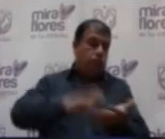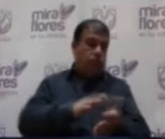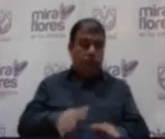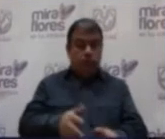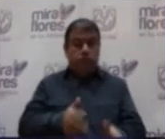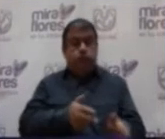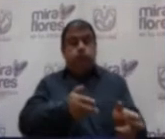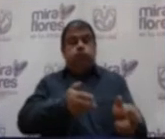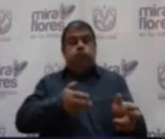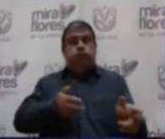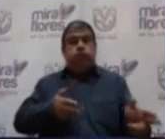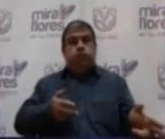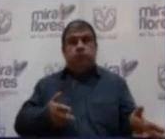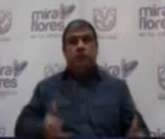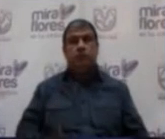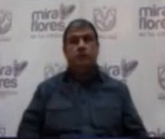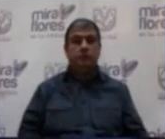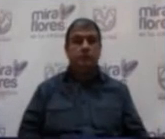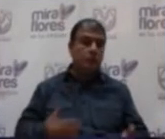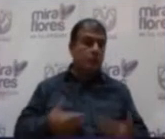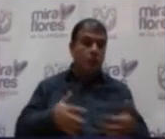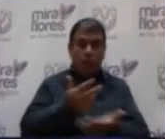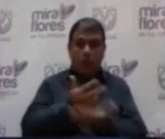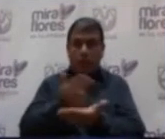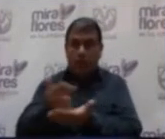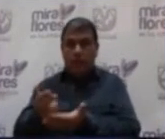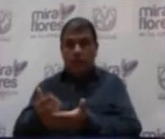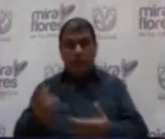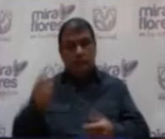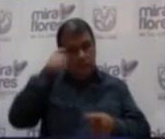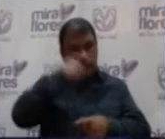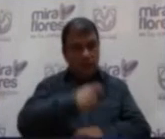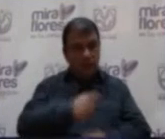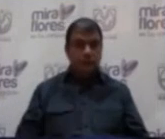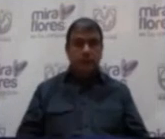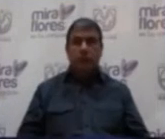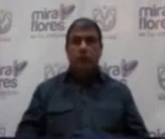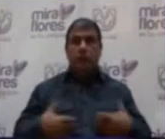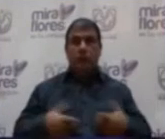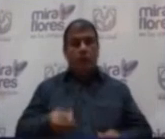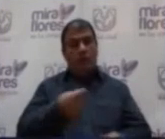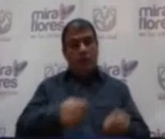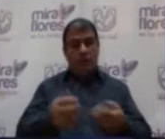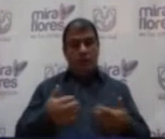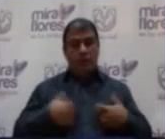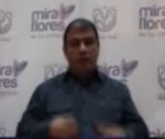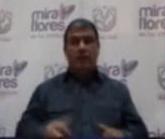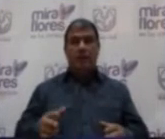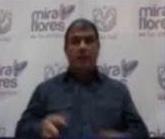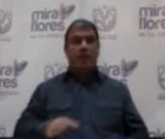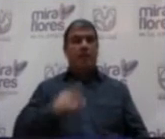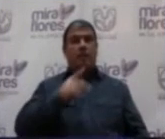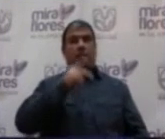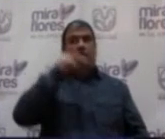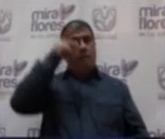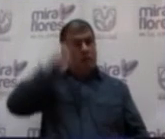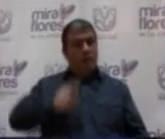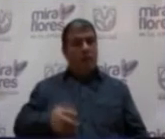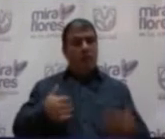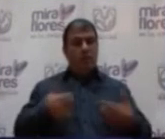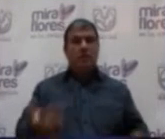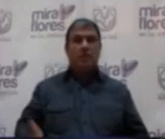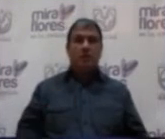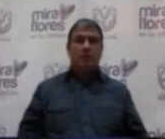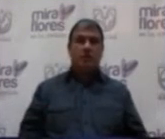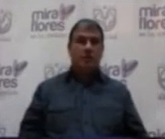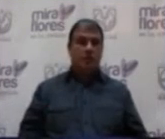tránsito, se complica el estacionamiento porque una tienda tiene pues privilegios que creo yo